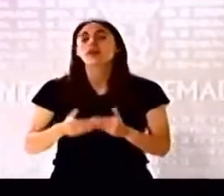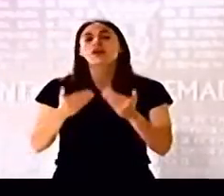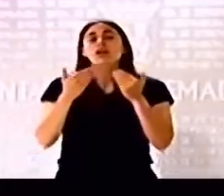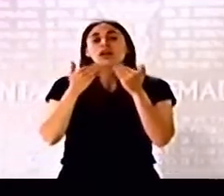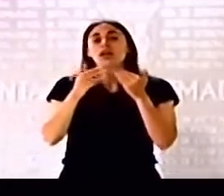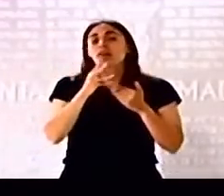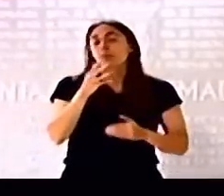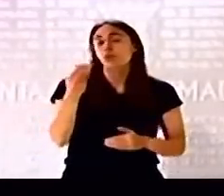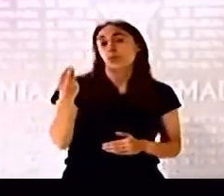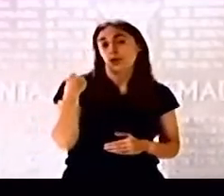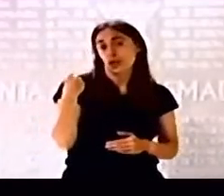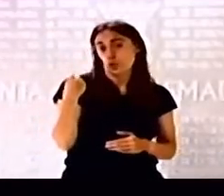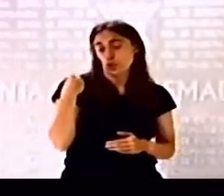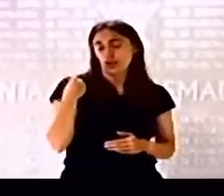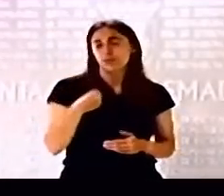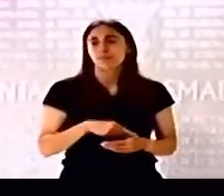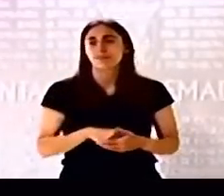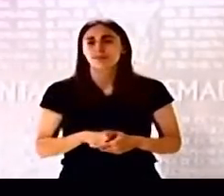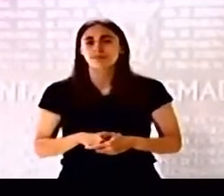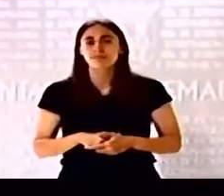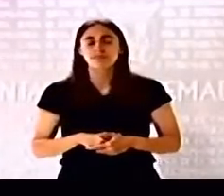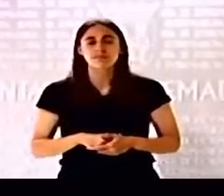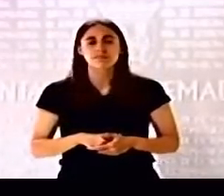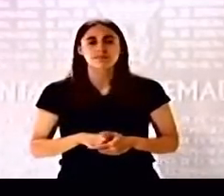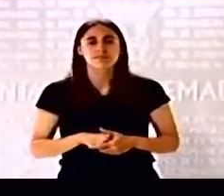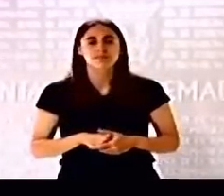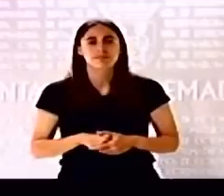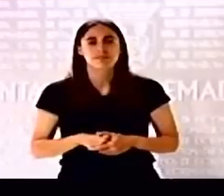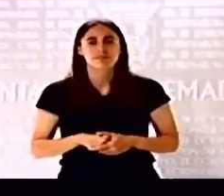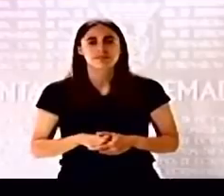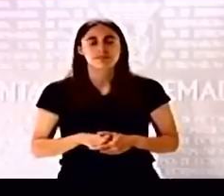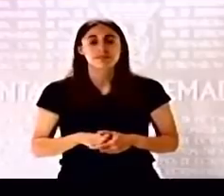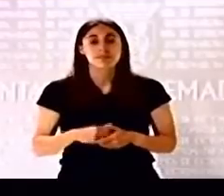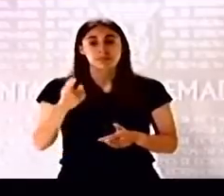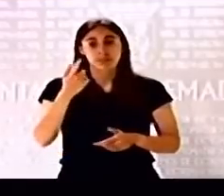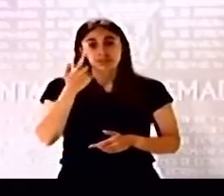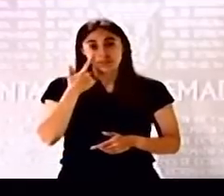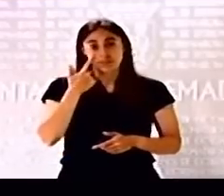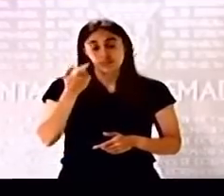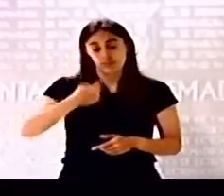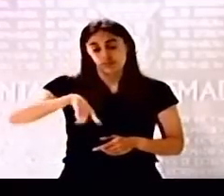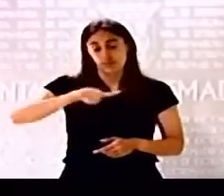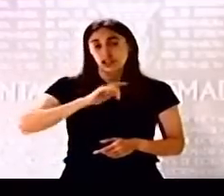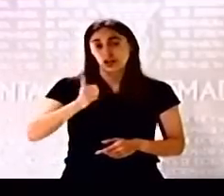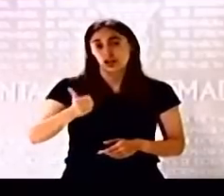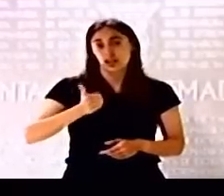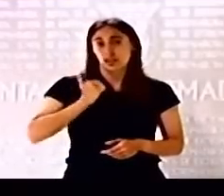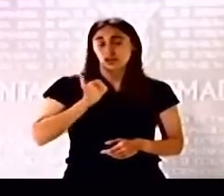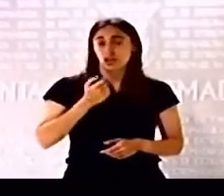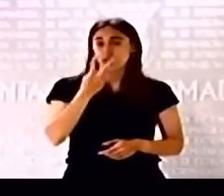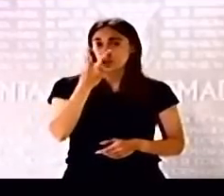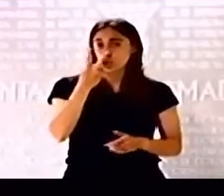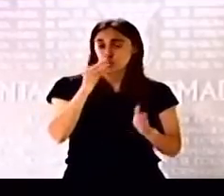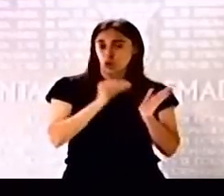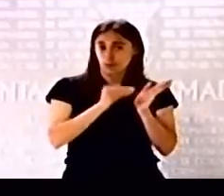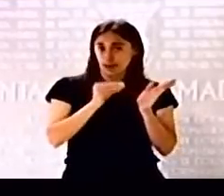Preguntas. Gracias por las preguntas. He tenido la oportunidad de hablar en dos ocasiones con